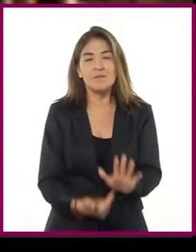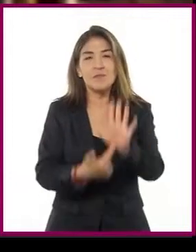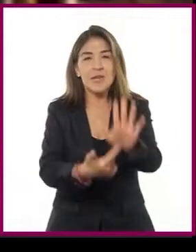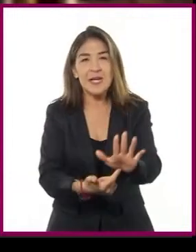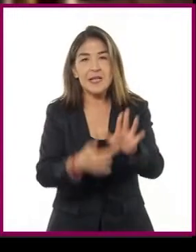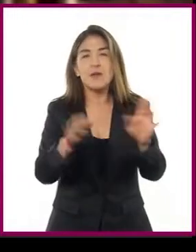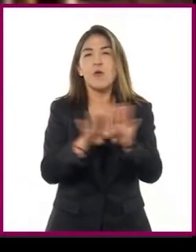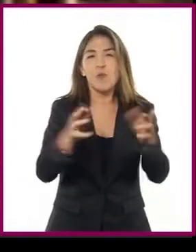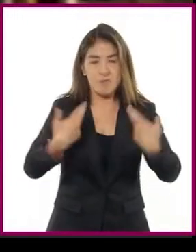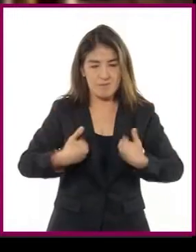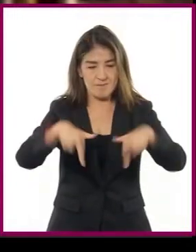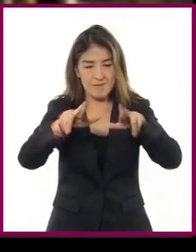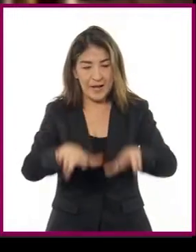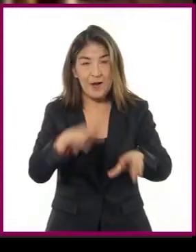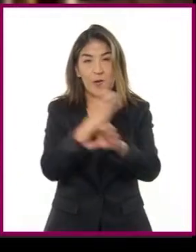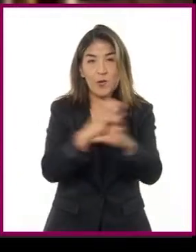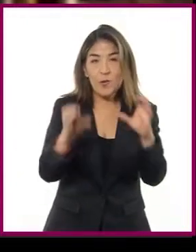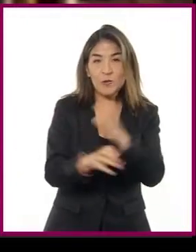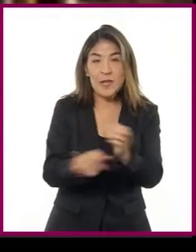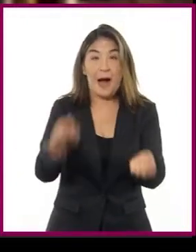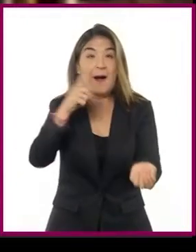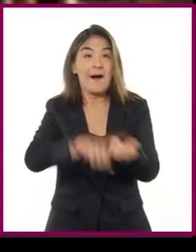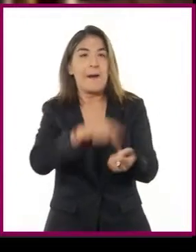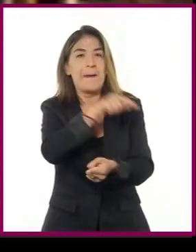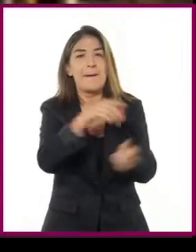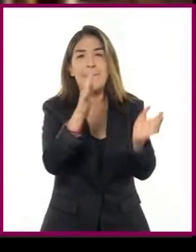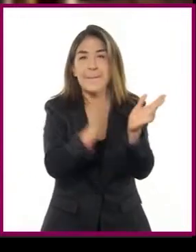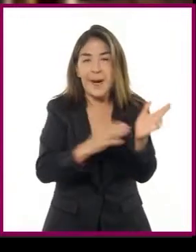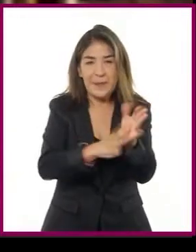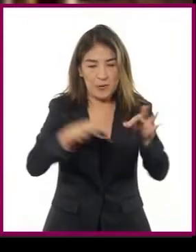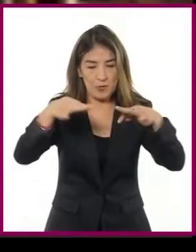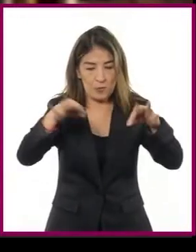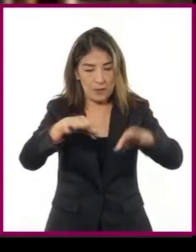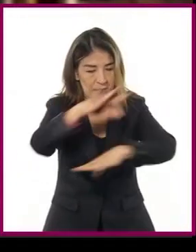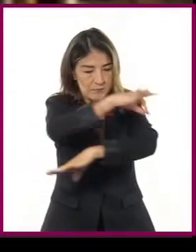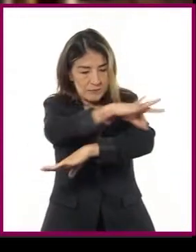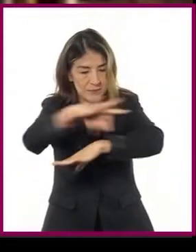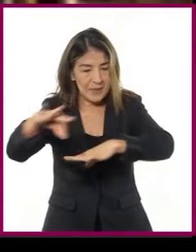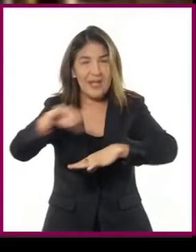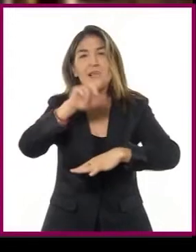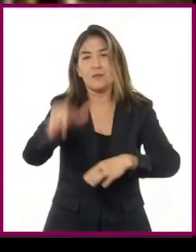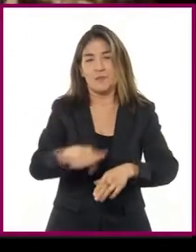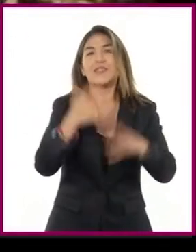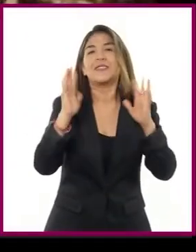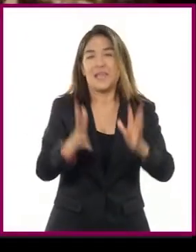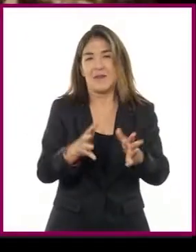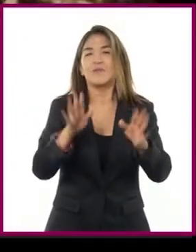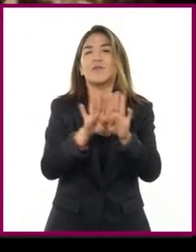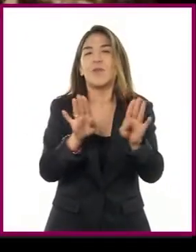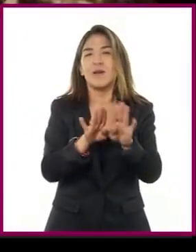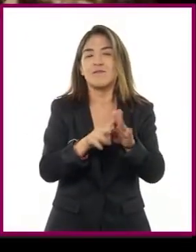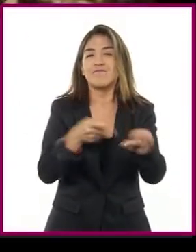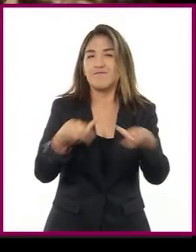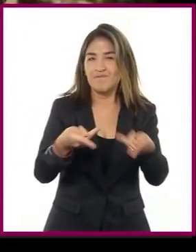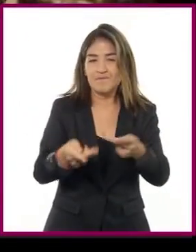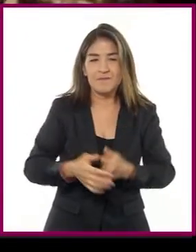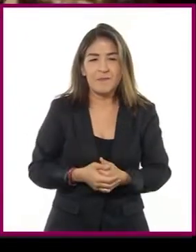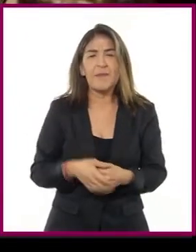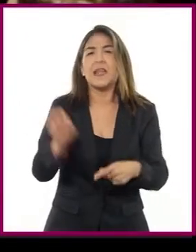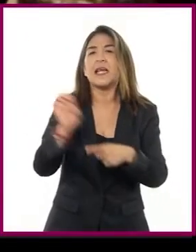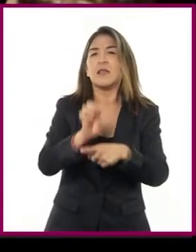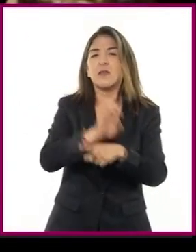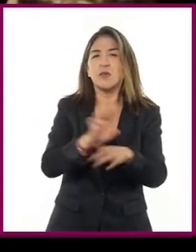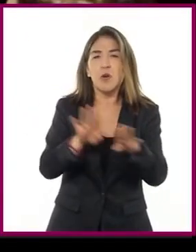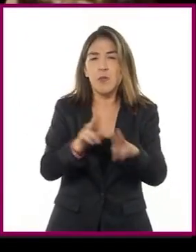esos objetos sobre el papel y trabajar con ellas. Entonces, para